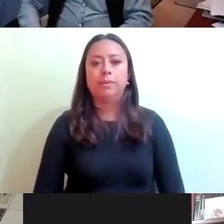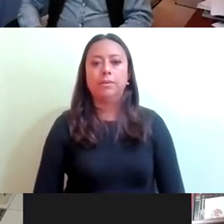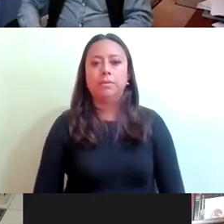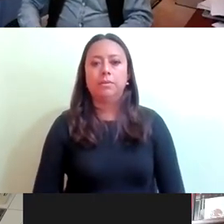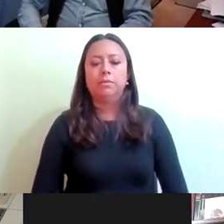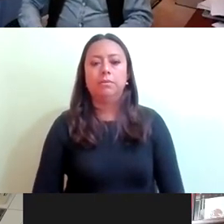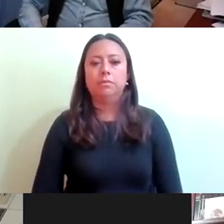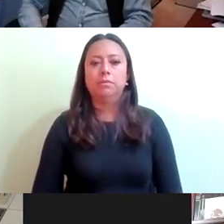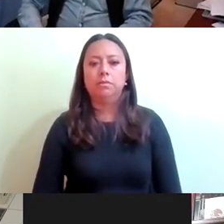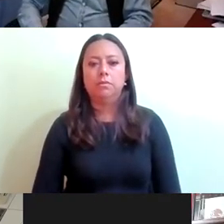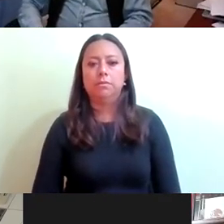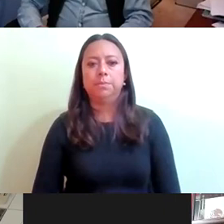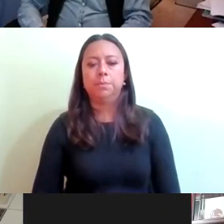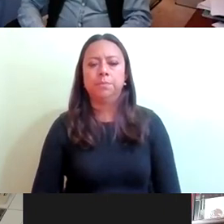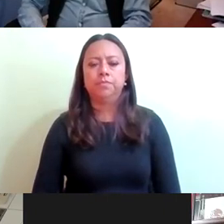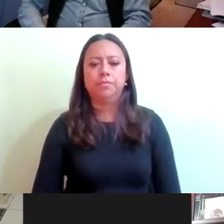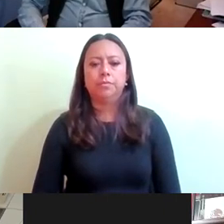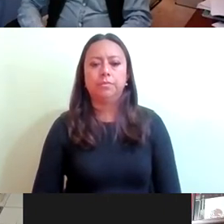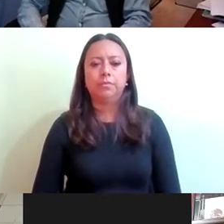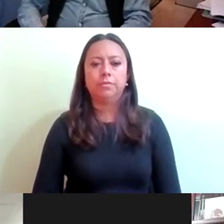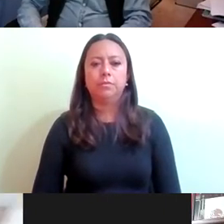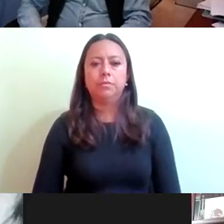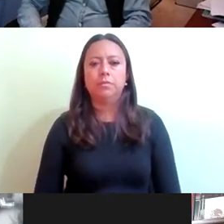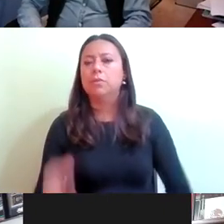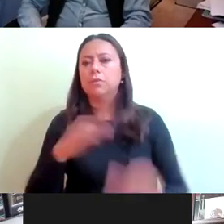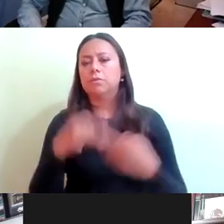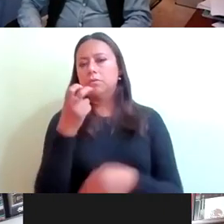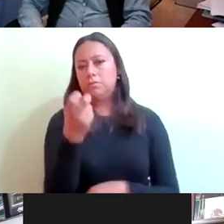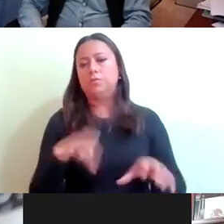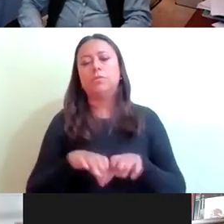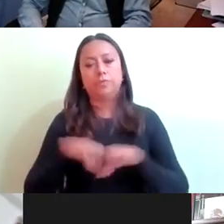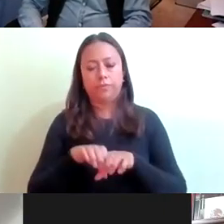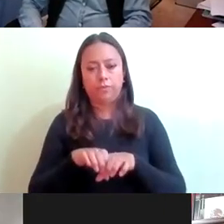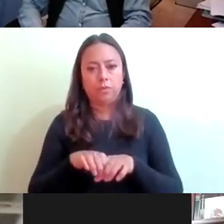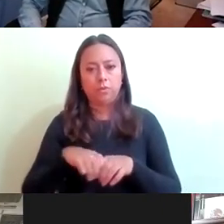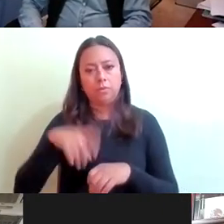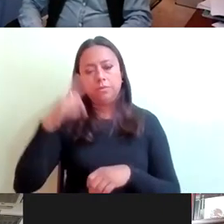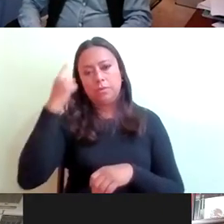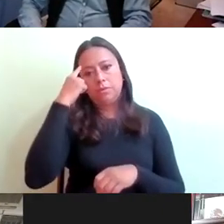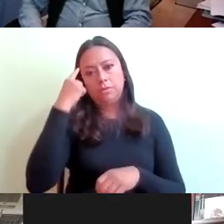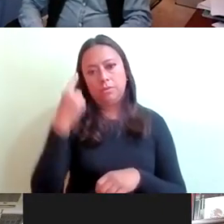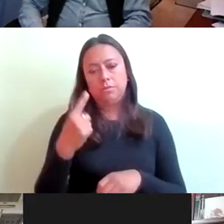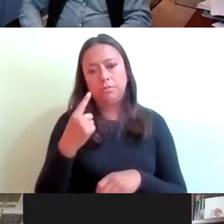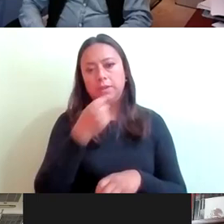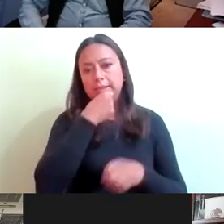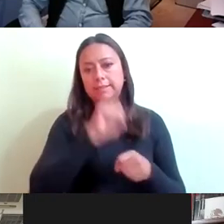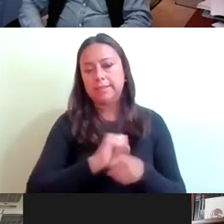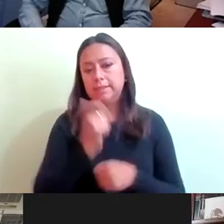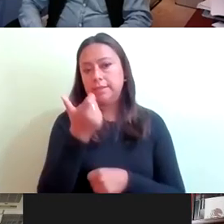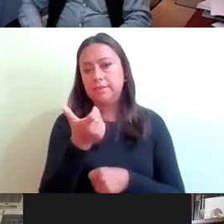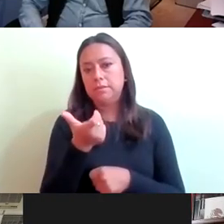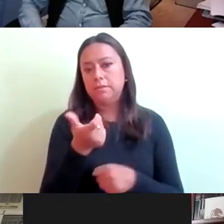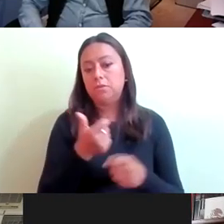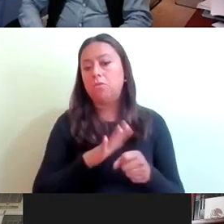ese debate, se van a hacer con base en los lineamientos que para tal efecto emita la Secretaría de Finanzas.